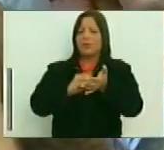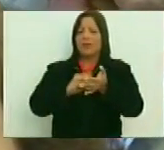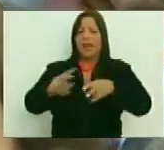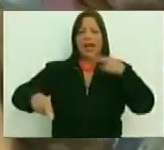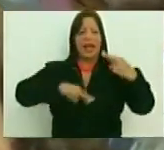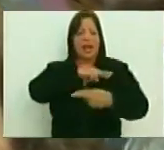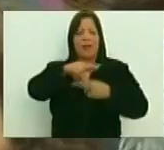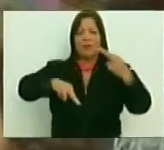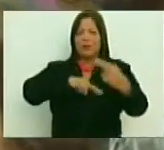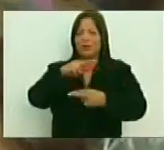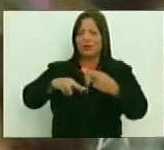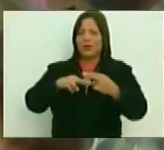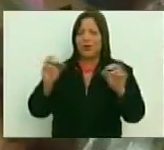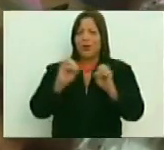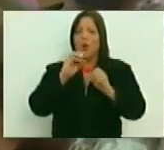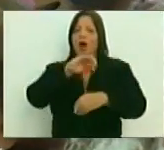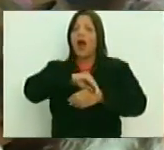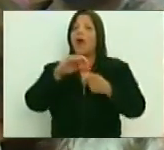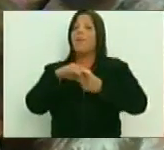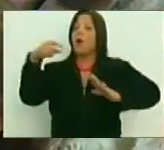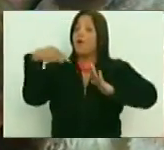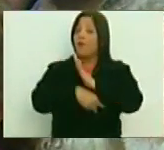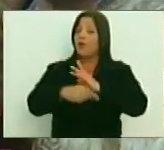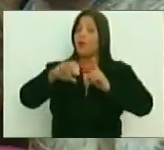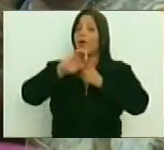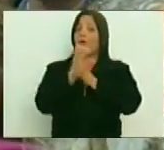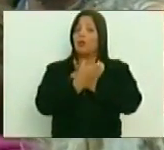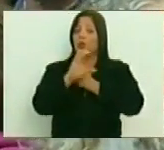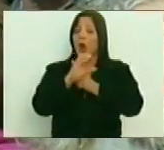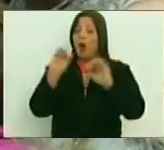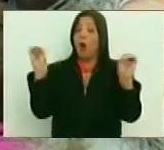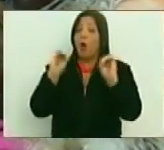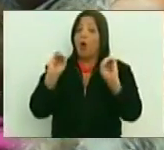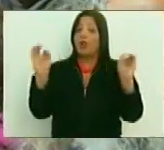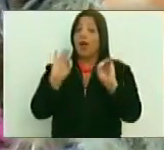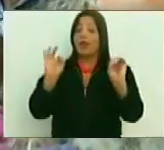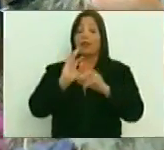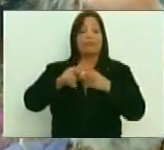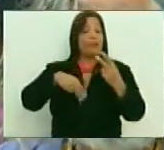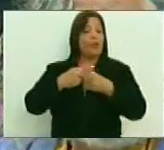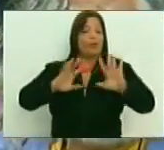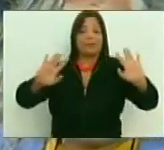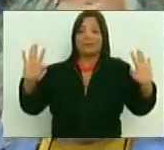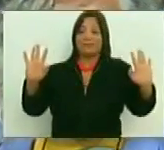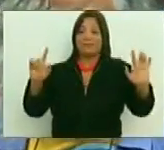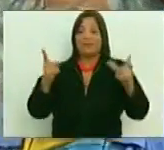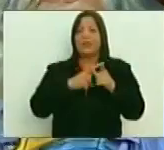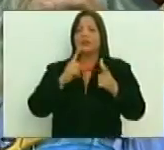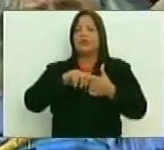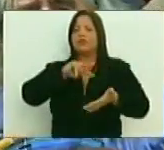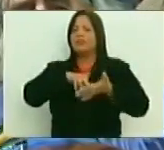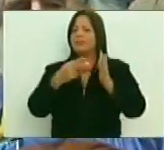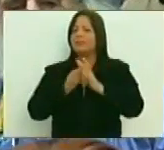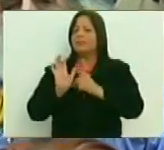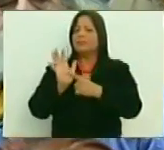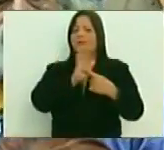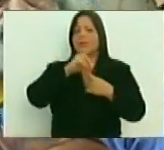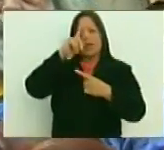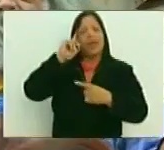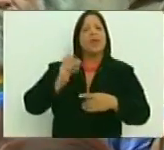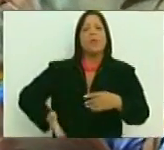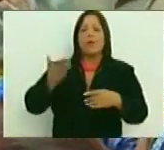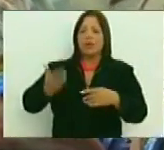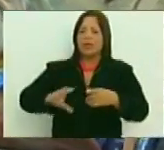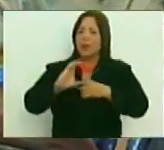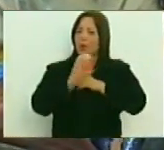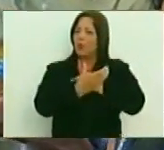revolución o es un hecho profundamente cultural o no lo es, lo cual da muestra de la importancia